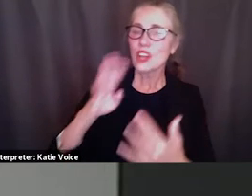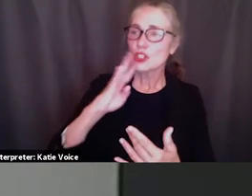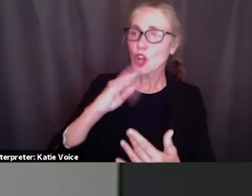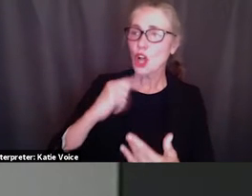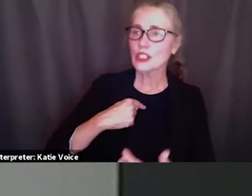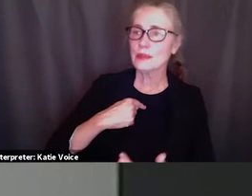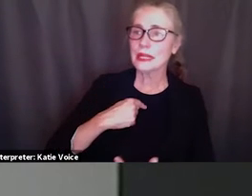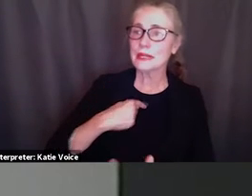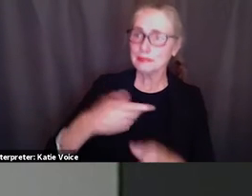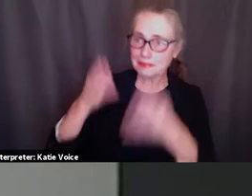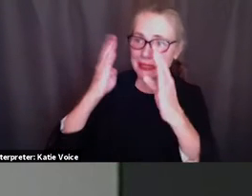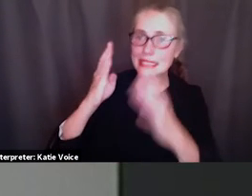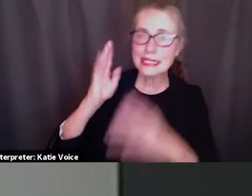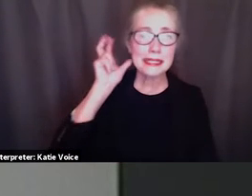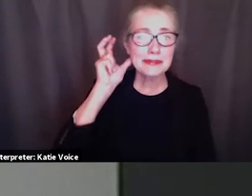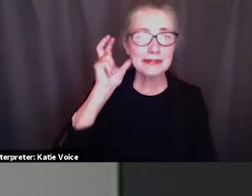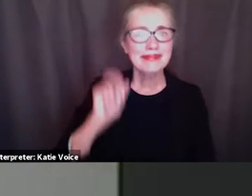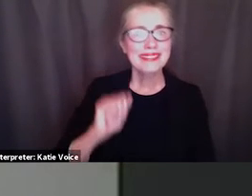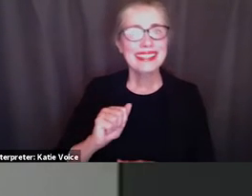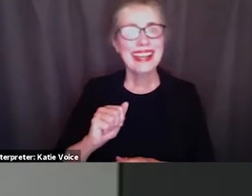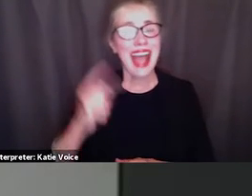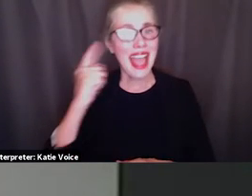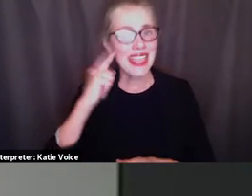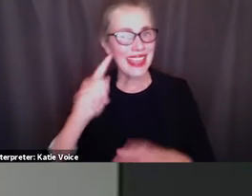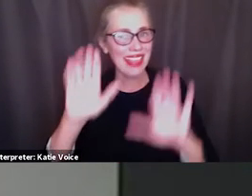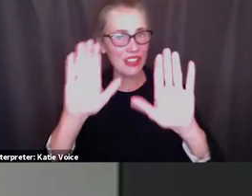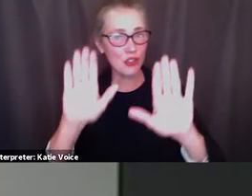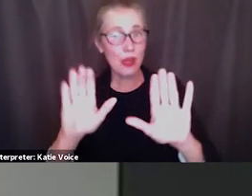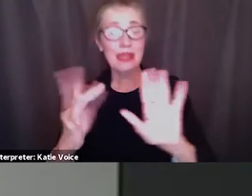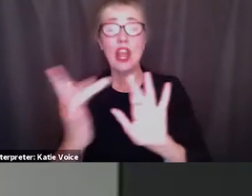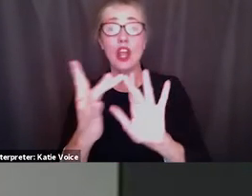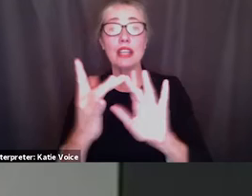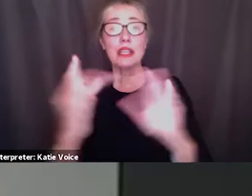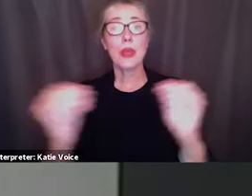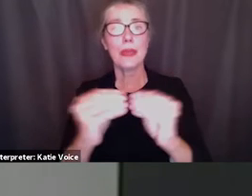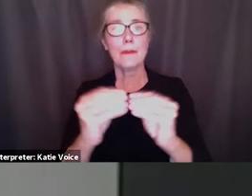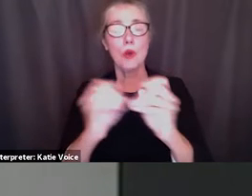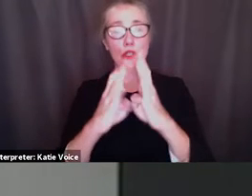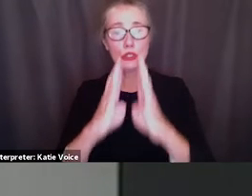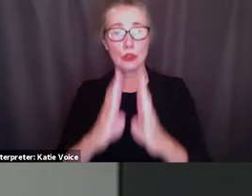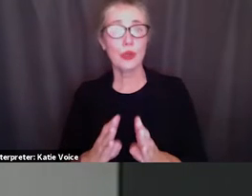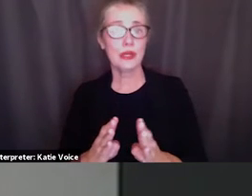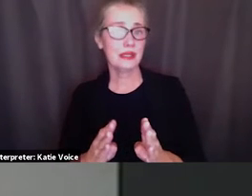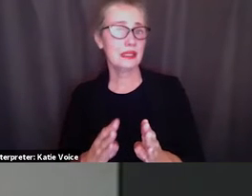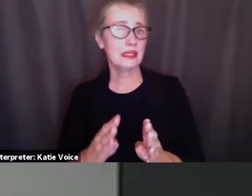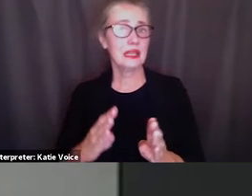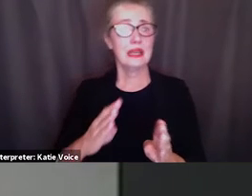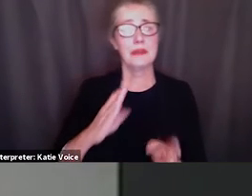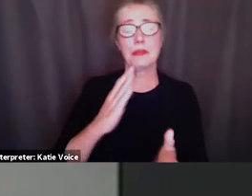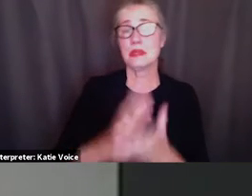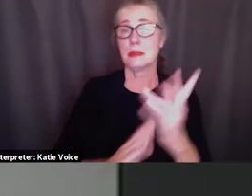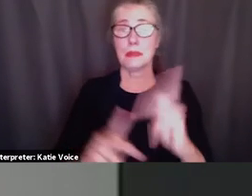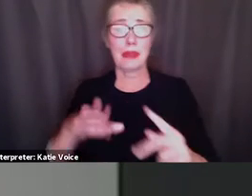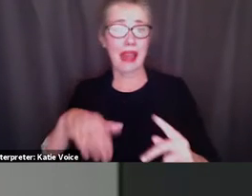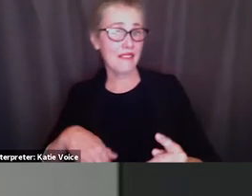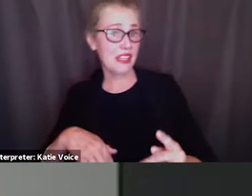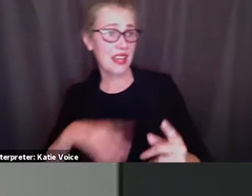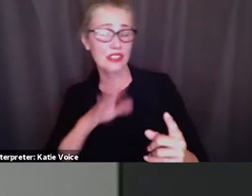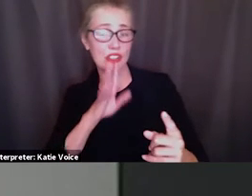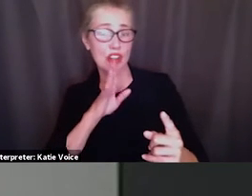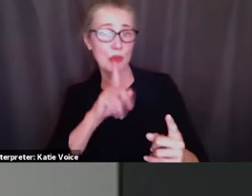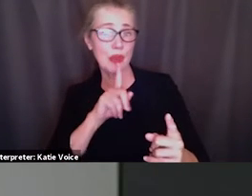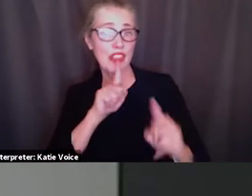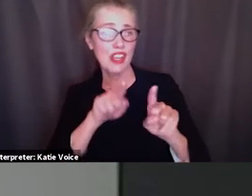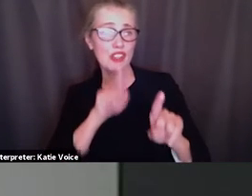qué necesitas. Y esto ha sido genial, ojalá que pueda tener más contacto de estudiantes con los que no he hablado en la vida